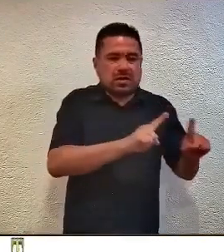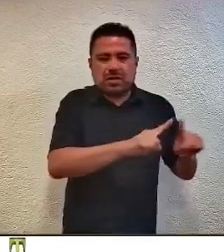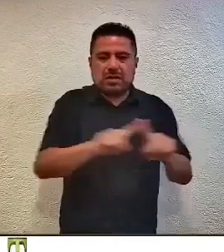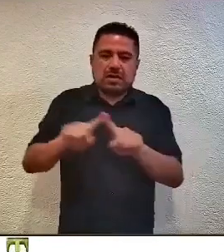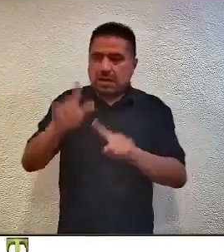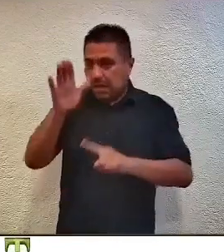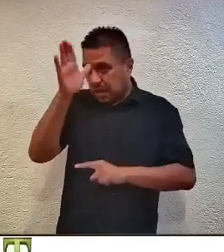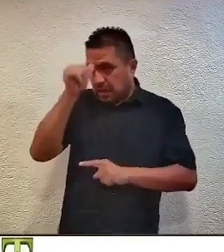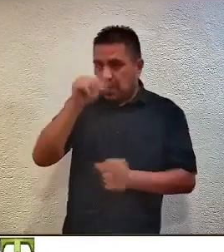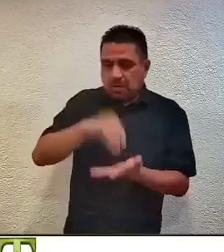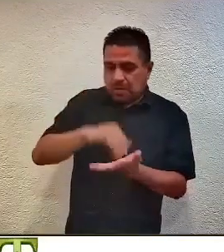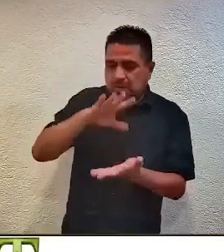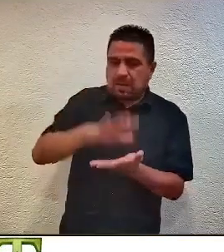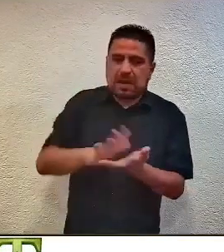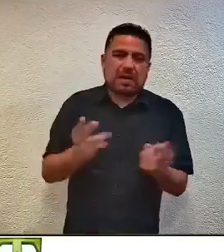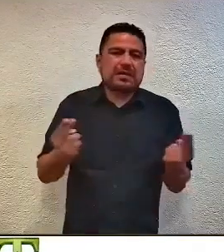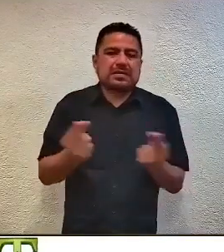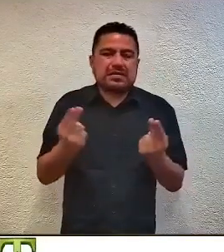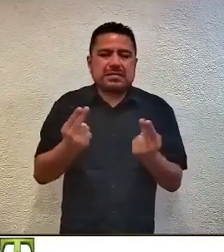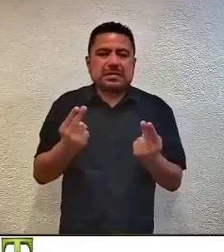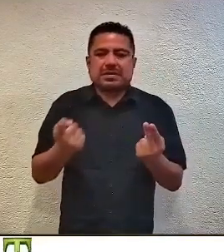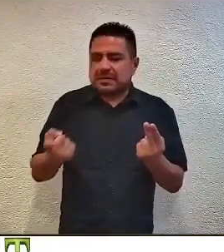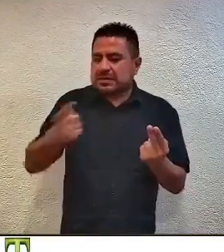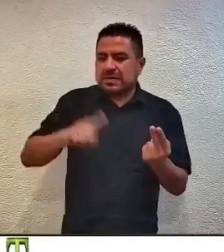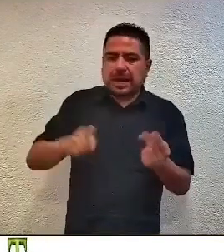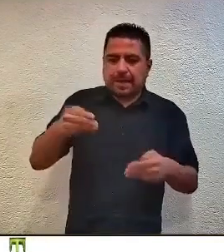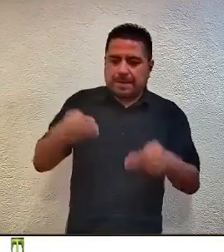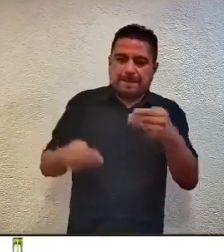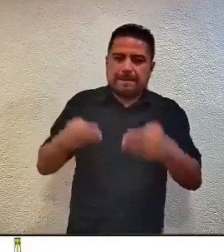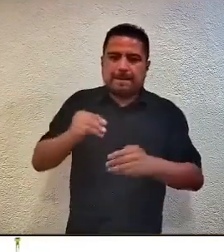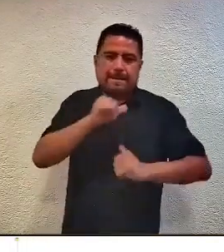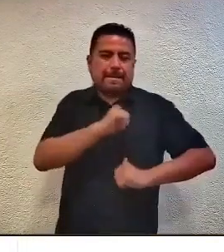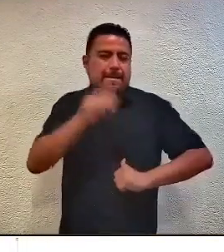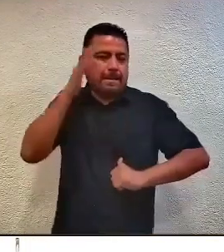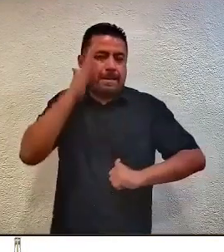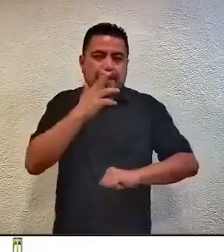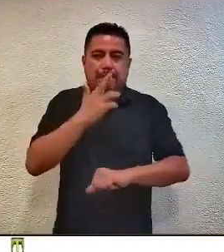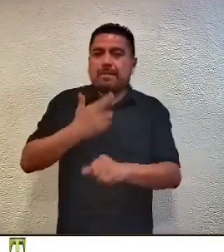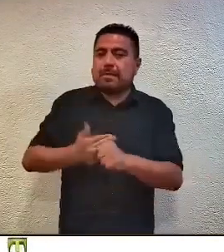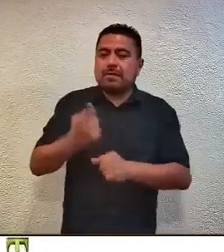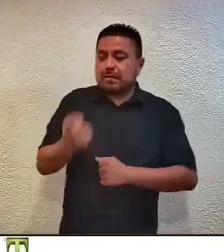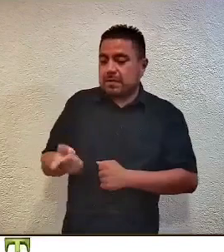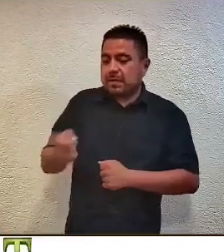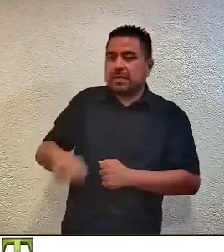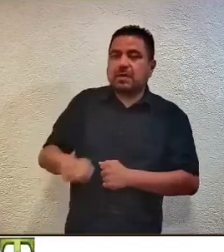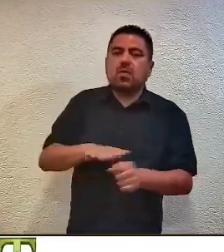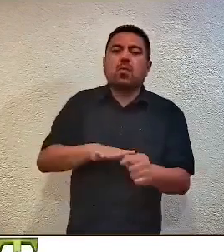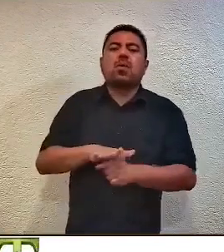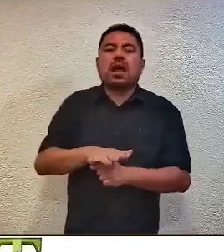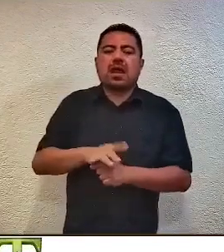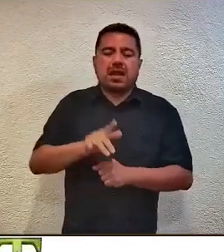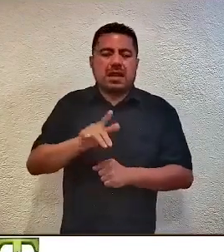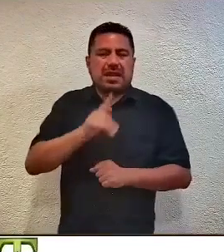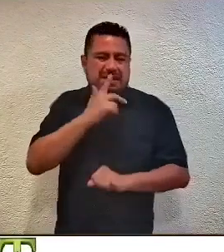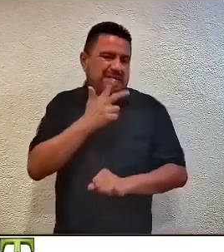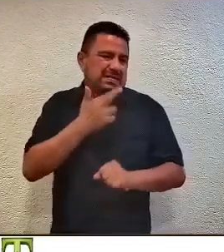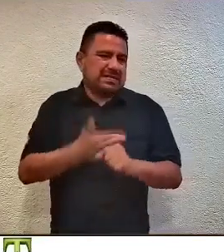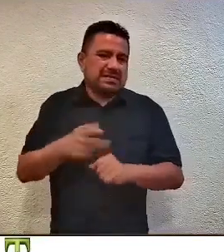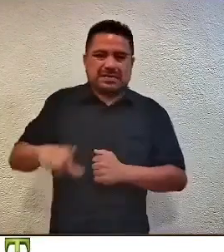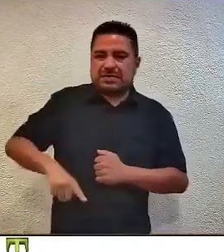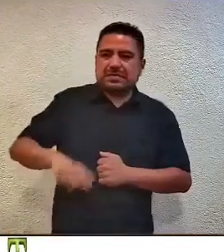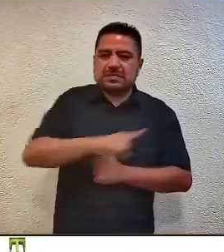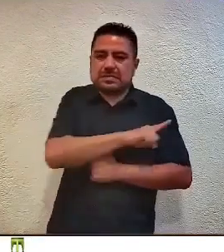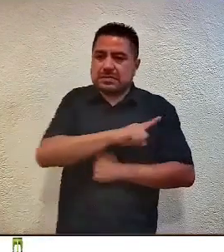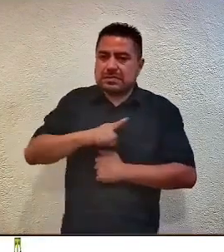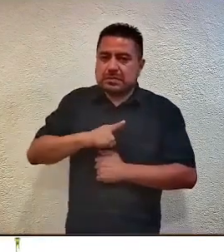de requerimientos dictados por la magistratura ponente, en los que se ordenó a la autoridad responsable